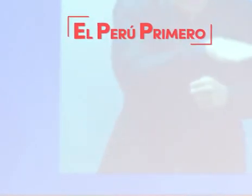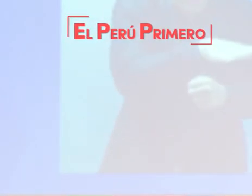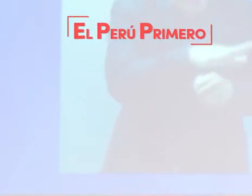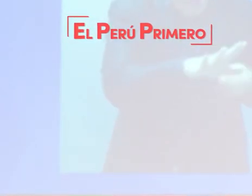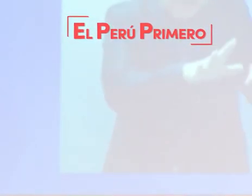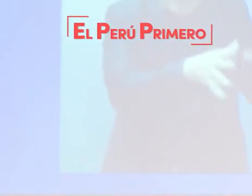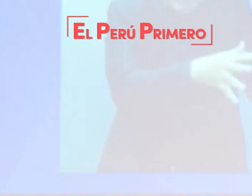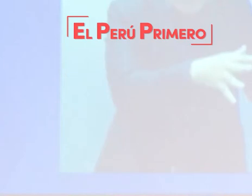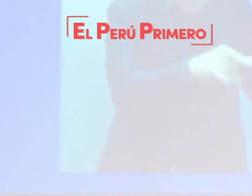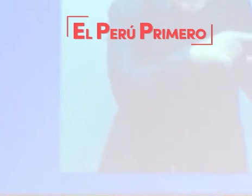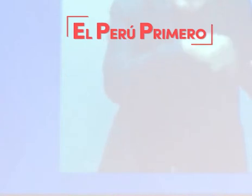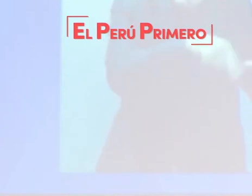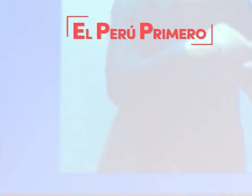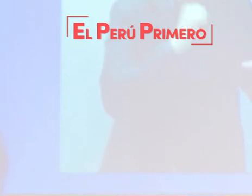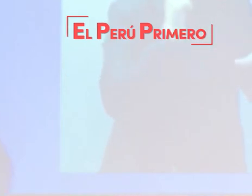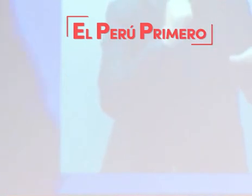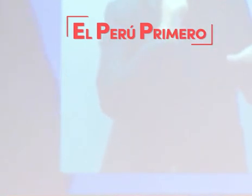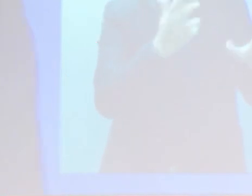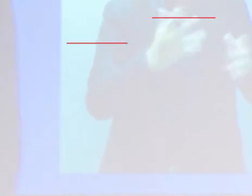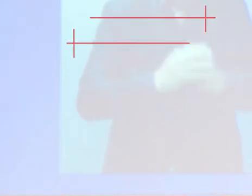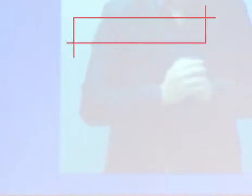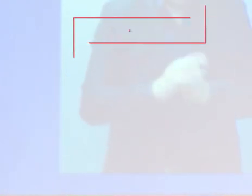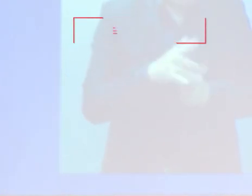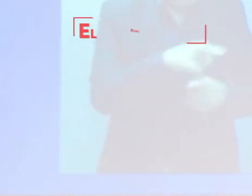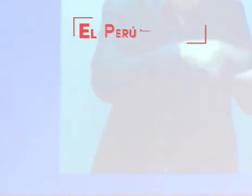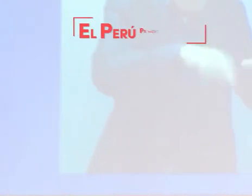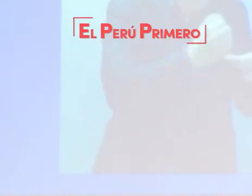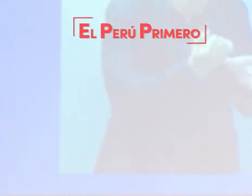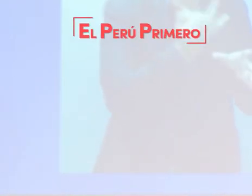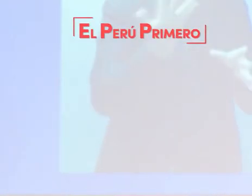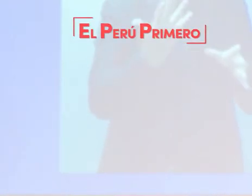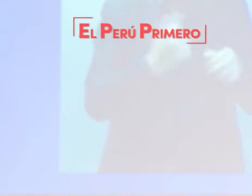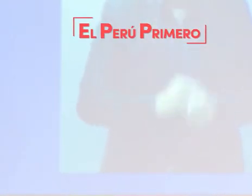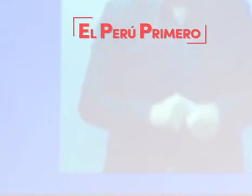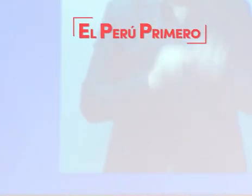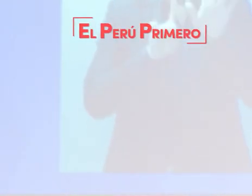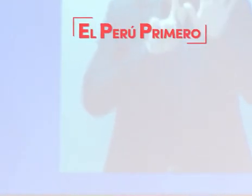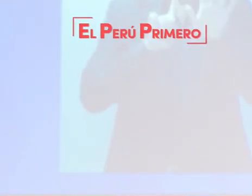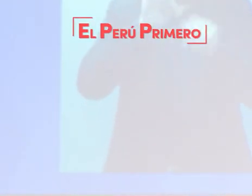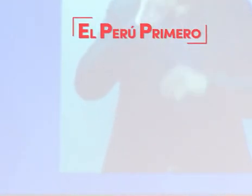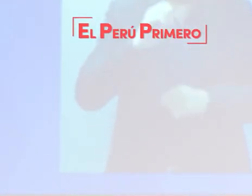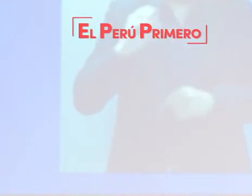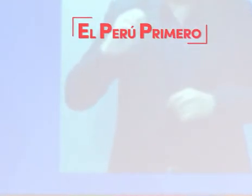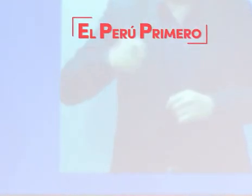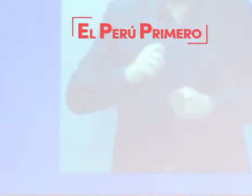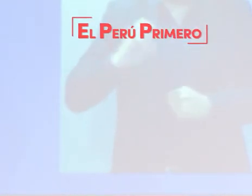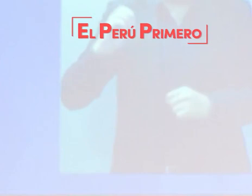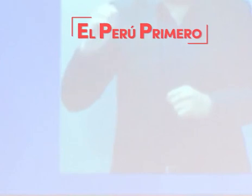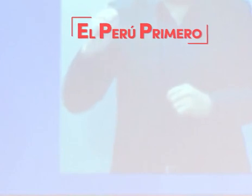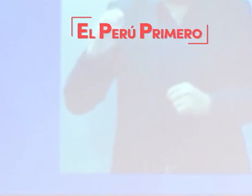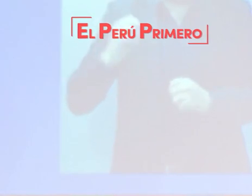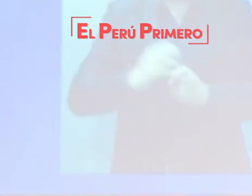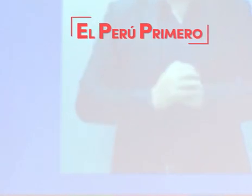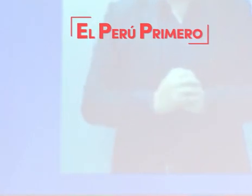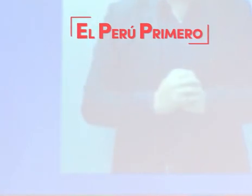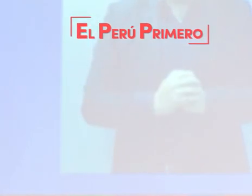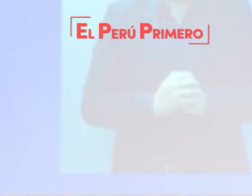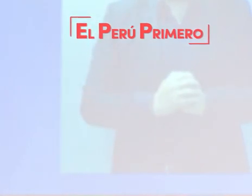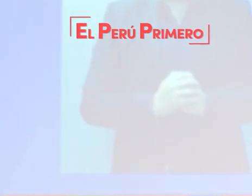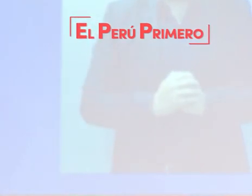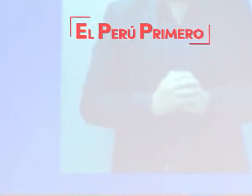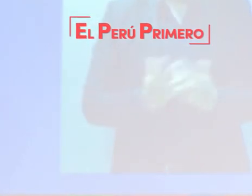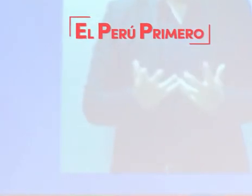20% son alrededor de 6 millones y medio de peruanos. En consecuencia, ante esa